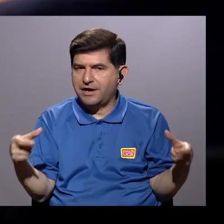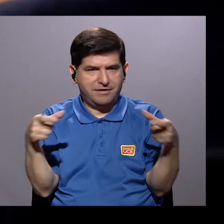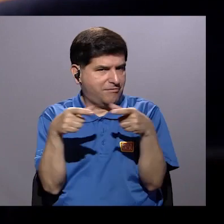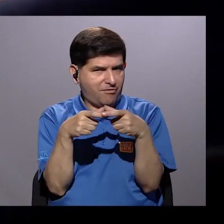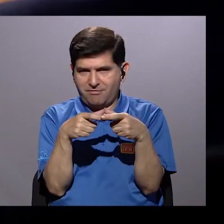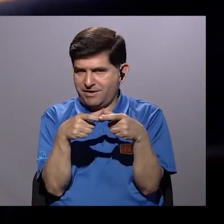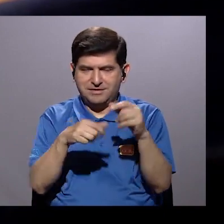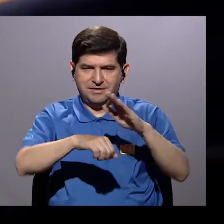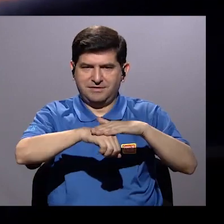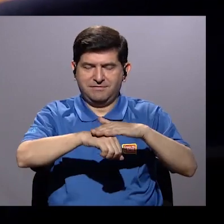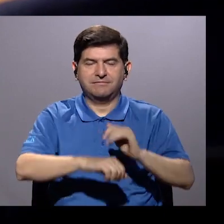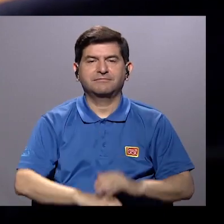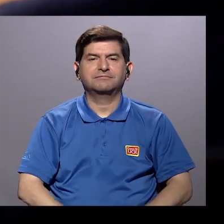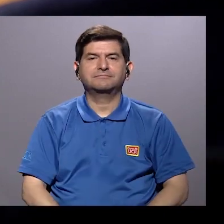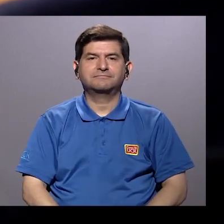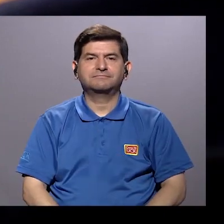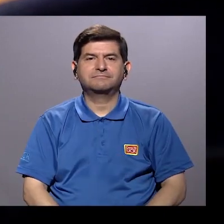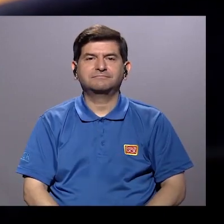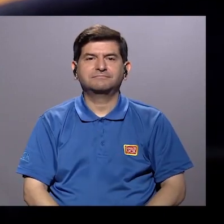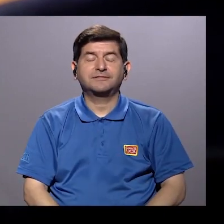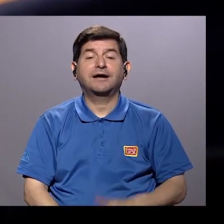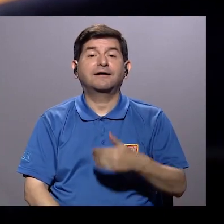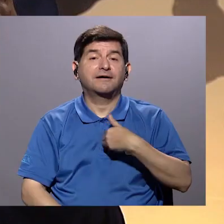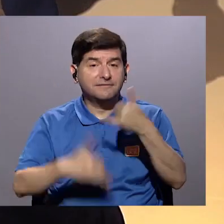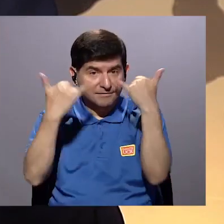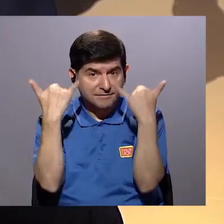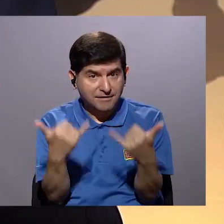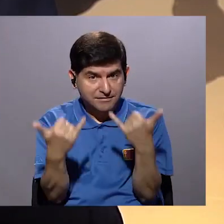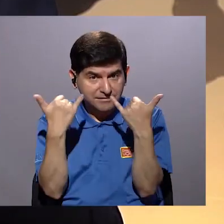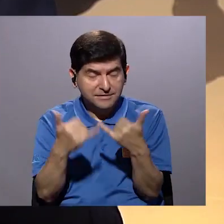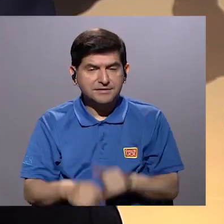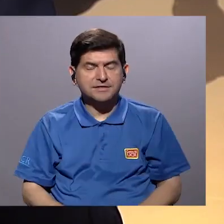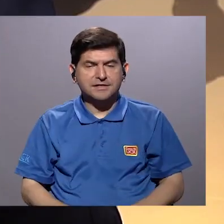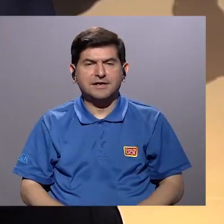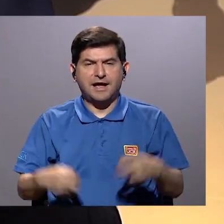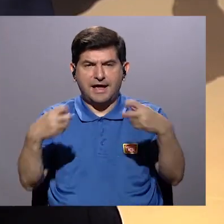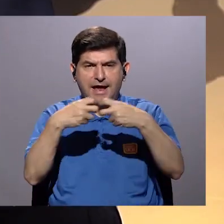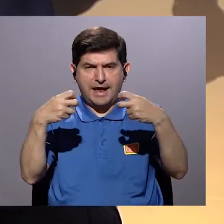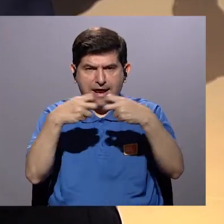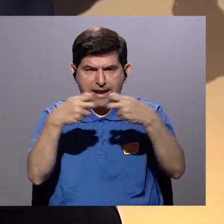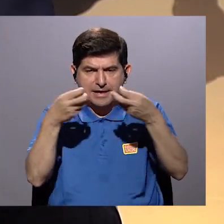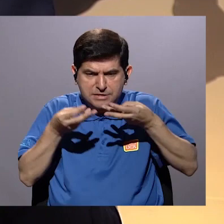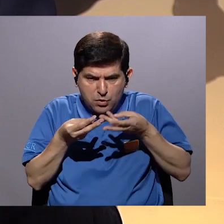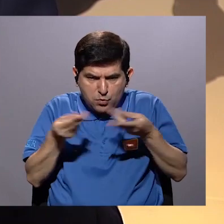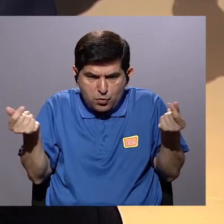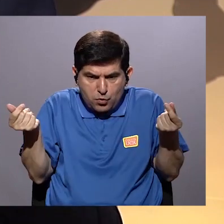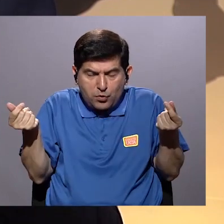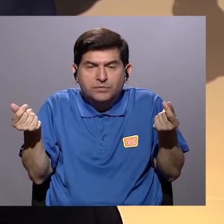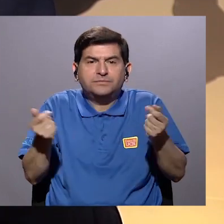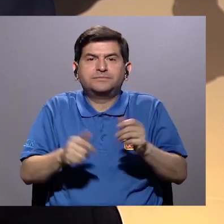entre ambos. De manera que para que haya una corriente eléctrica, o que se genere una corriente eléctrica,